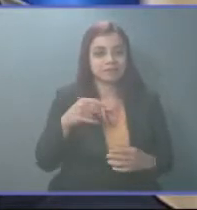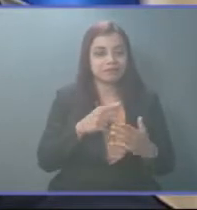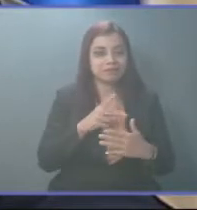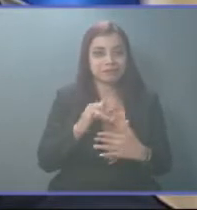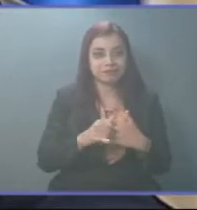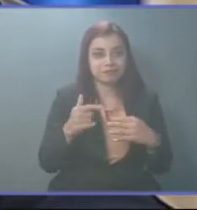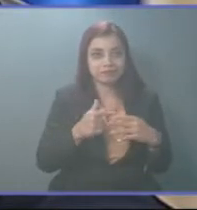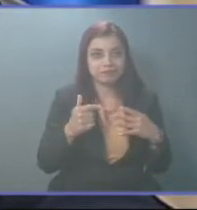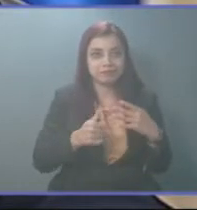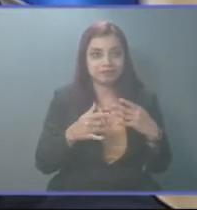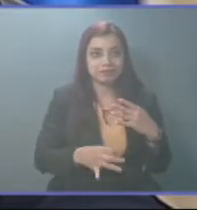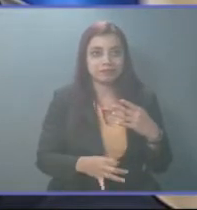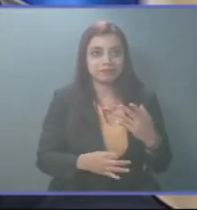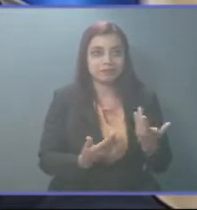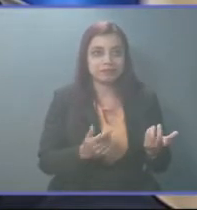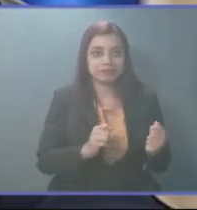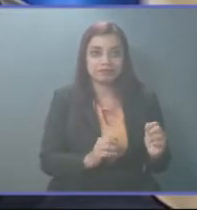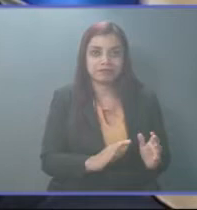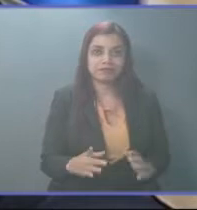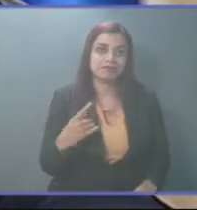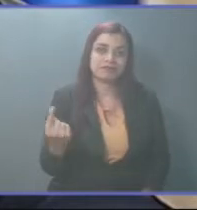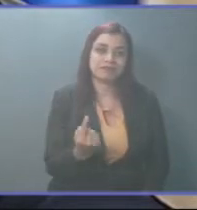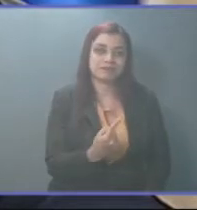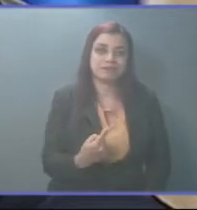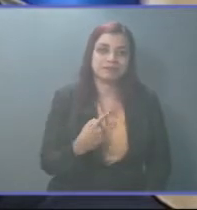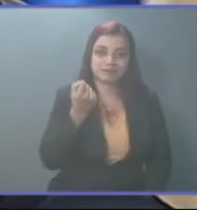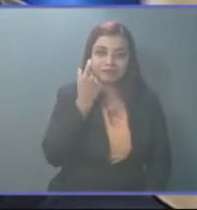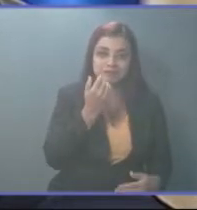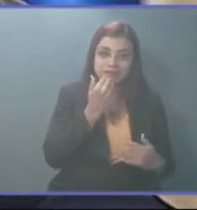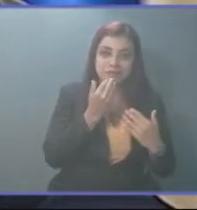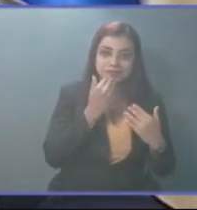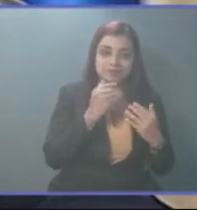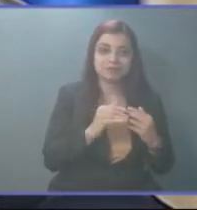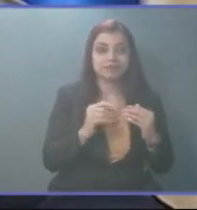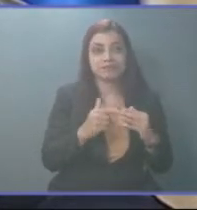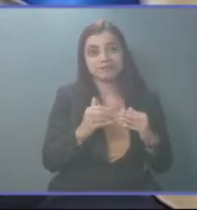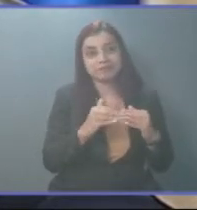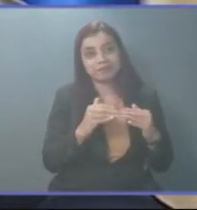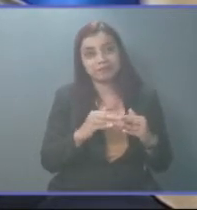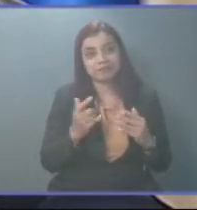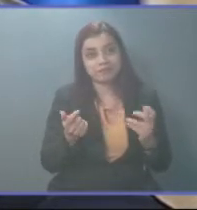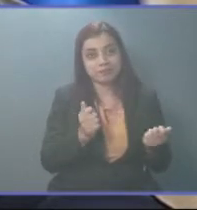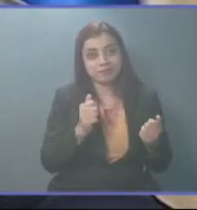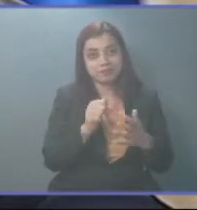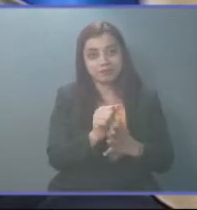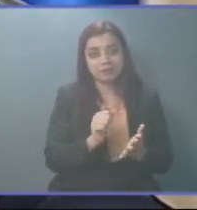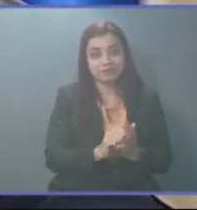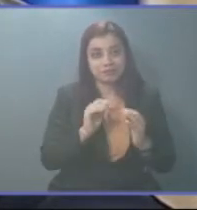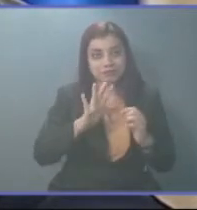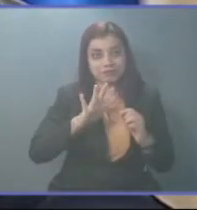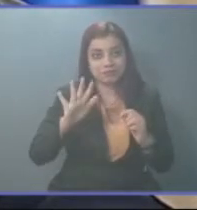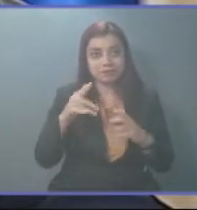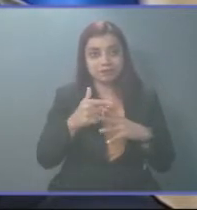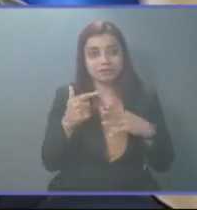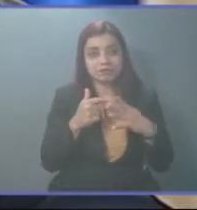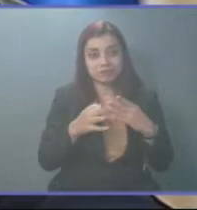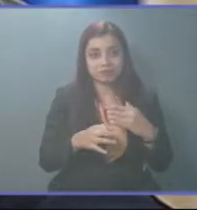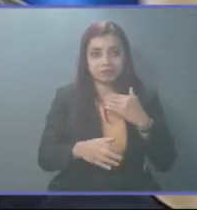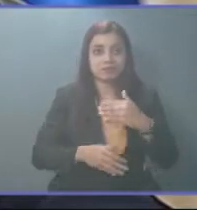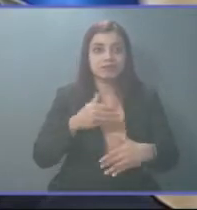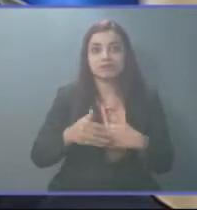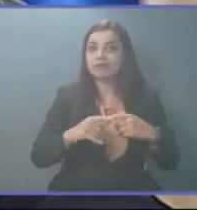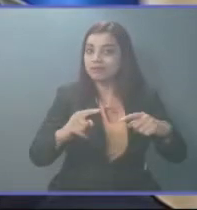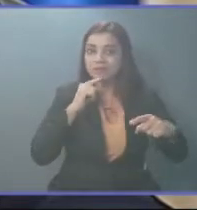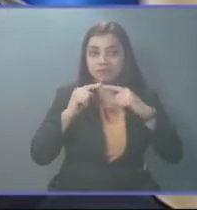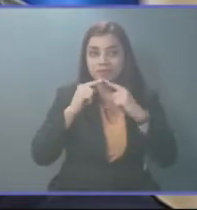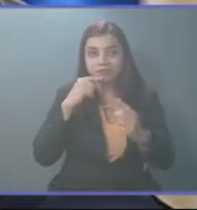presente ley. G. Señalar si la persona agraviada puede reclamar indemnización de conformidad al artículo 55 de la Ley de Procedimientos Administrativos.